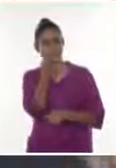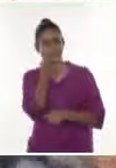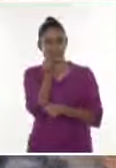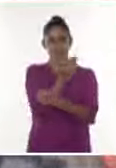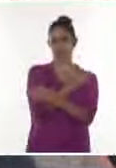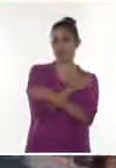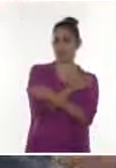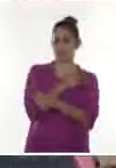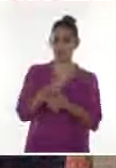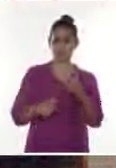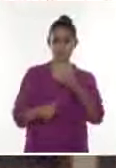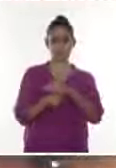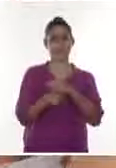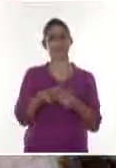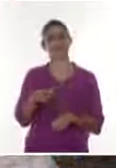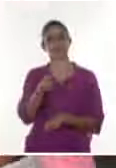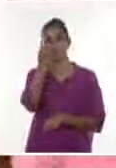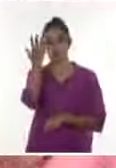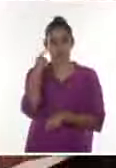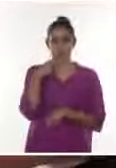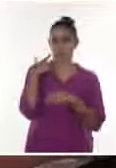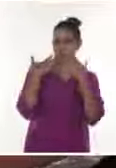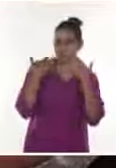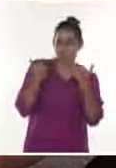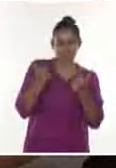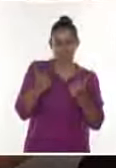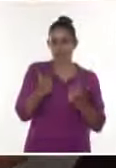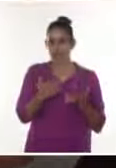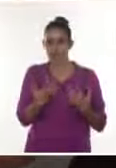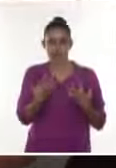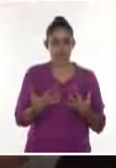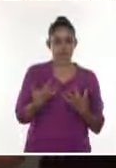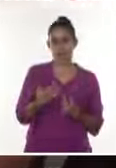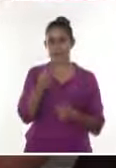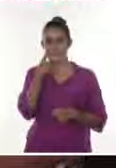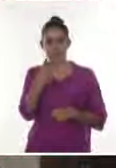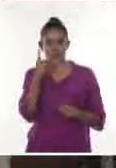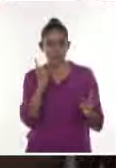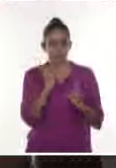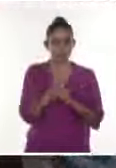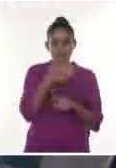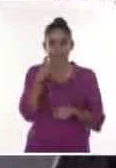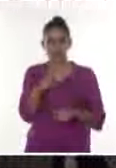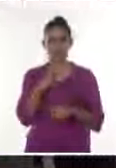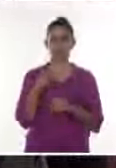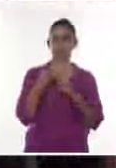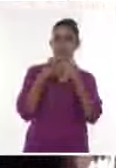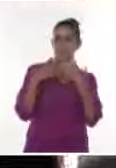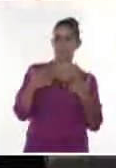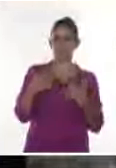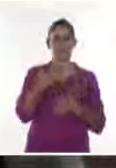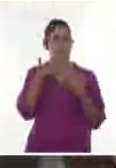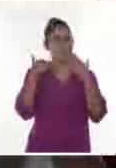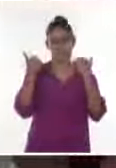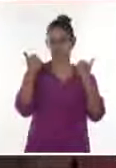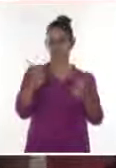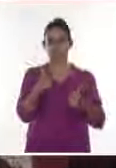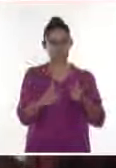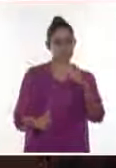hijo. Loca por verlo estaba yo. Mucho deseo tenía de conocerlo él. Lo mejor que nos ha pasado, pues miren, muchos